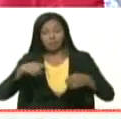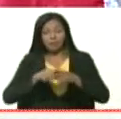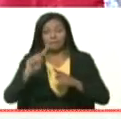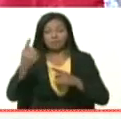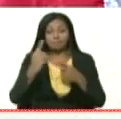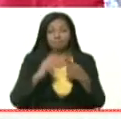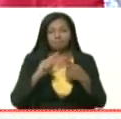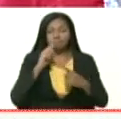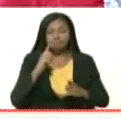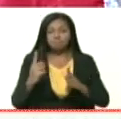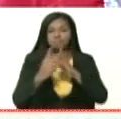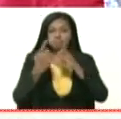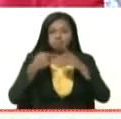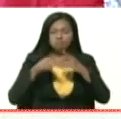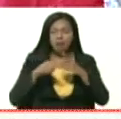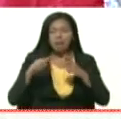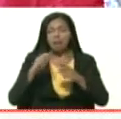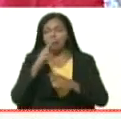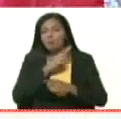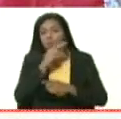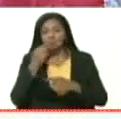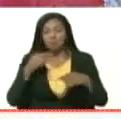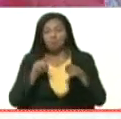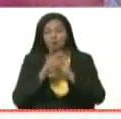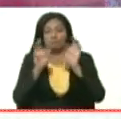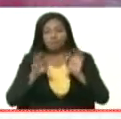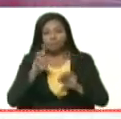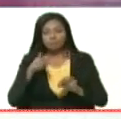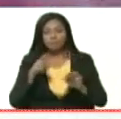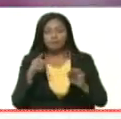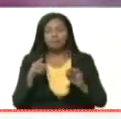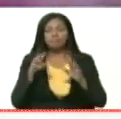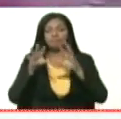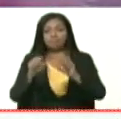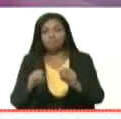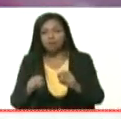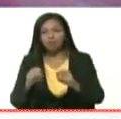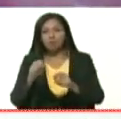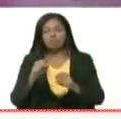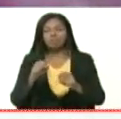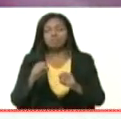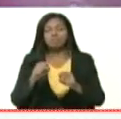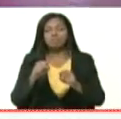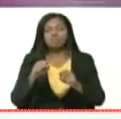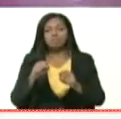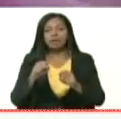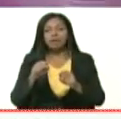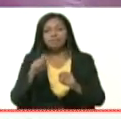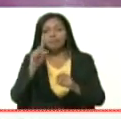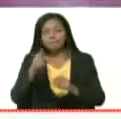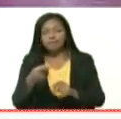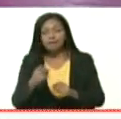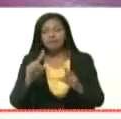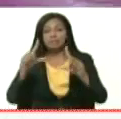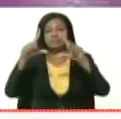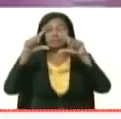primero para enfrentar la ocupación del imperio japonés y de los imperios del mundo.